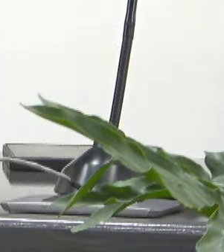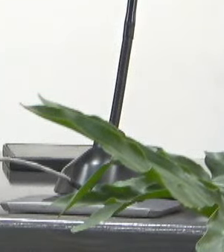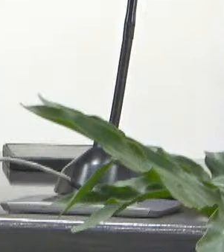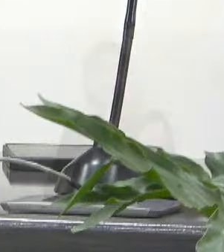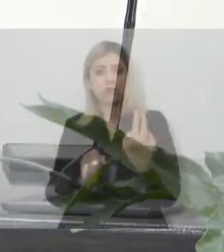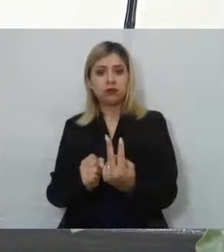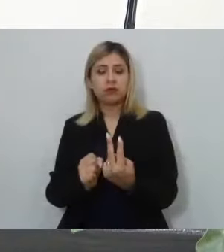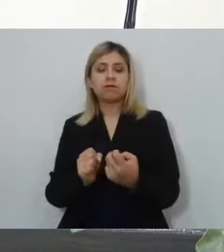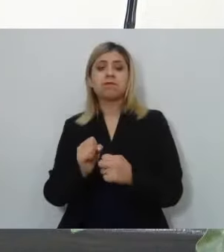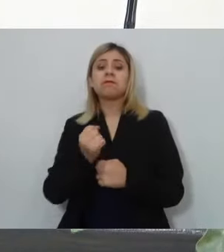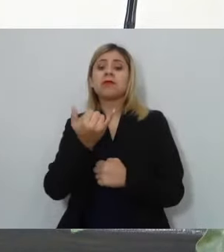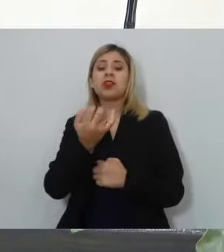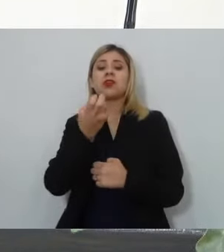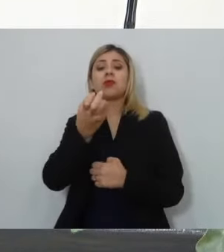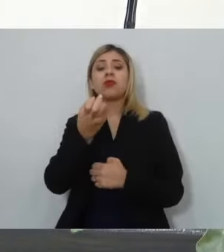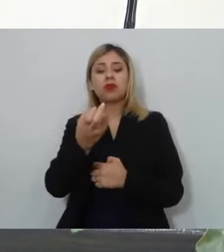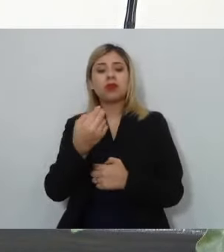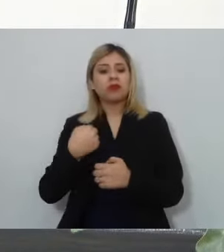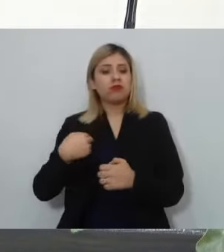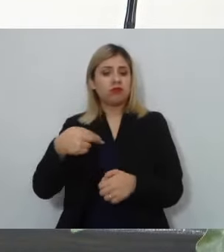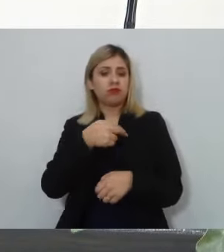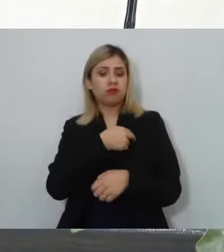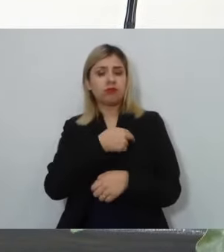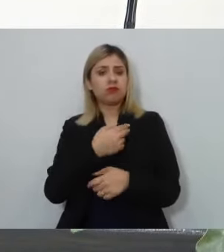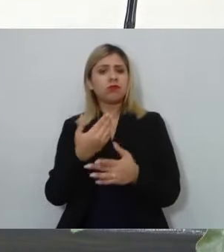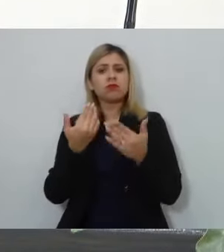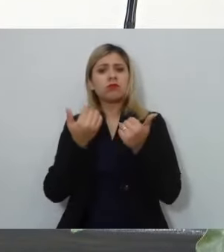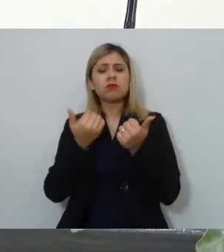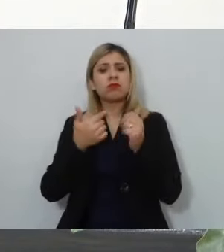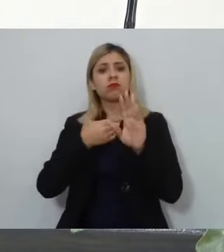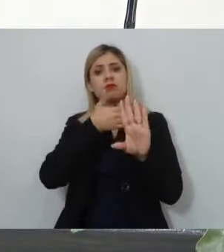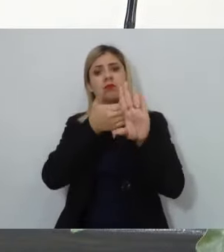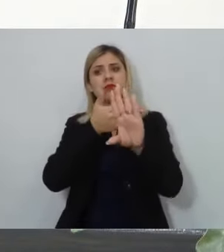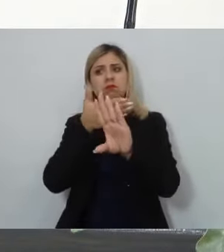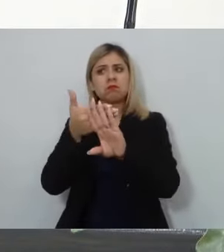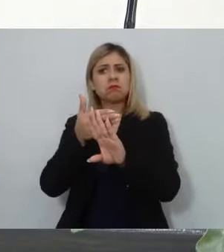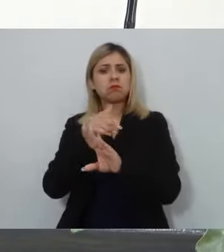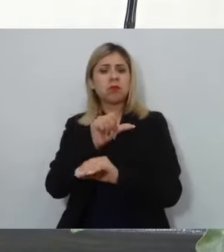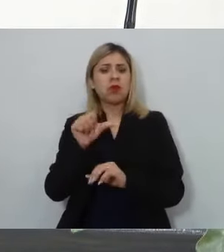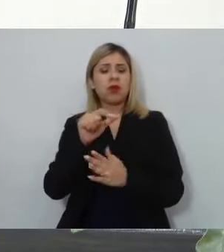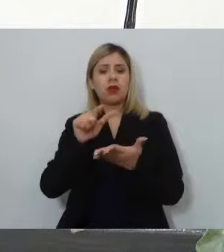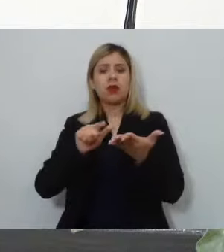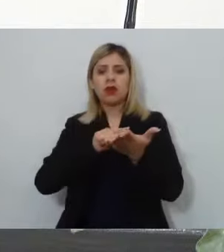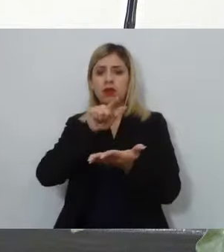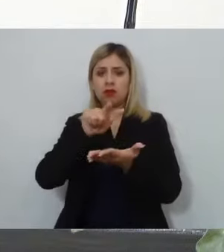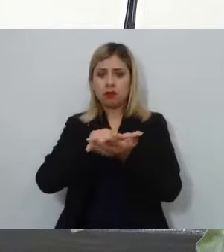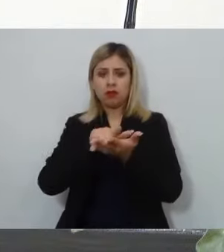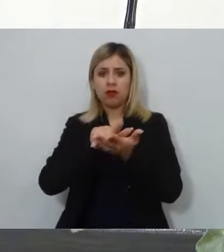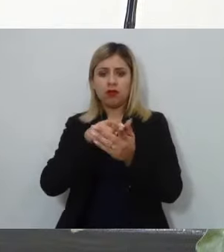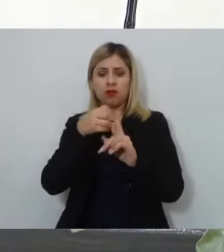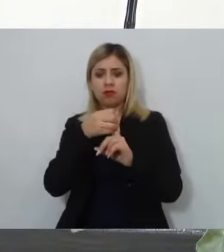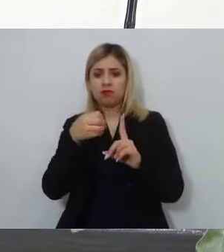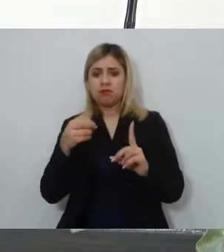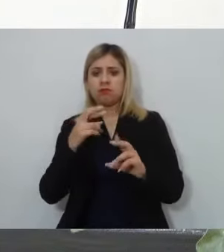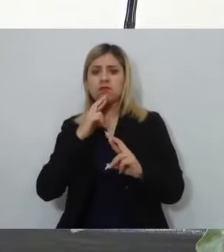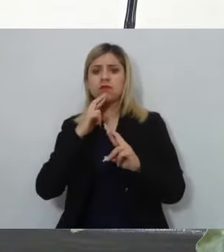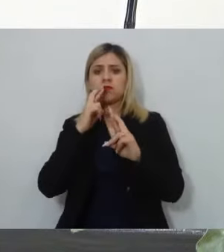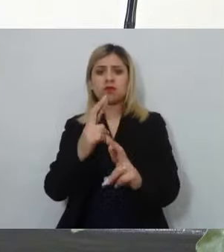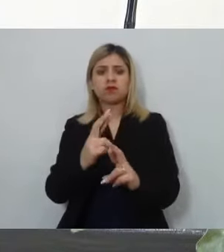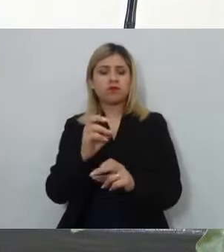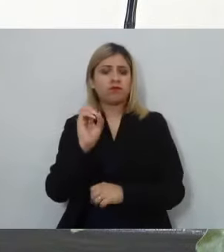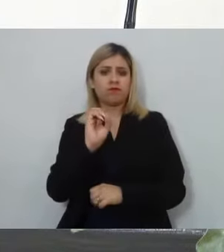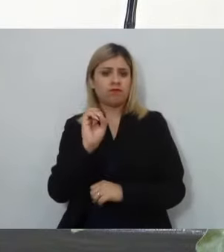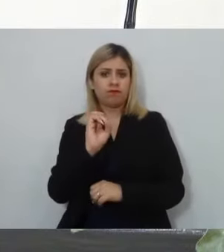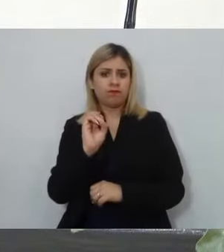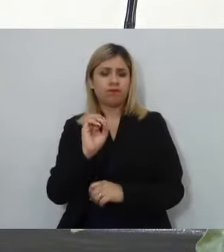cinco y cualquier género hombre mujer según le corresponde siempre que se Perdón la interrupción pero siempre que se cumplan con las